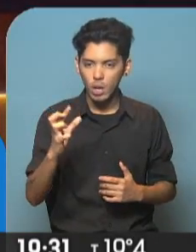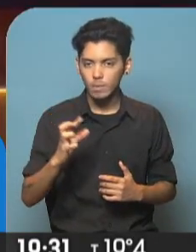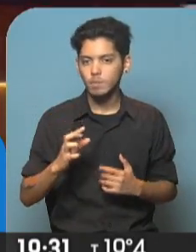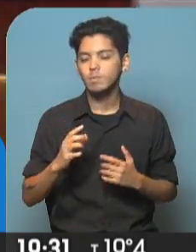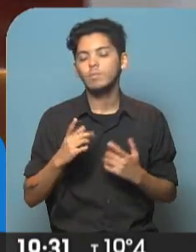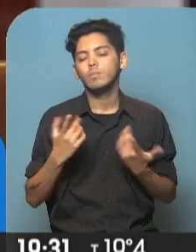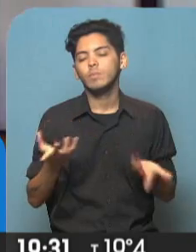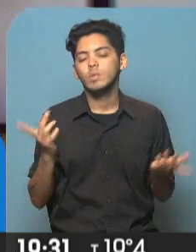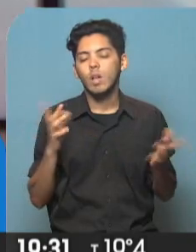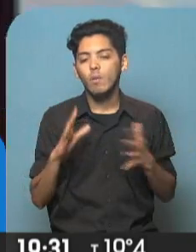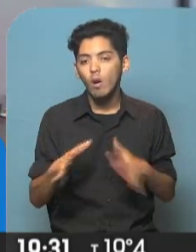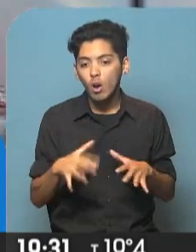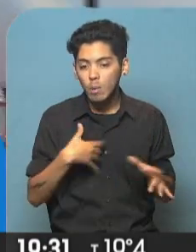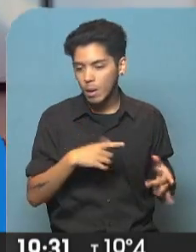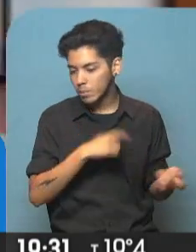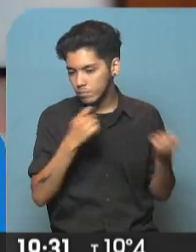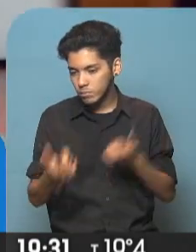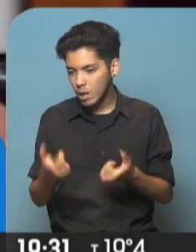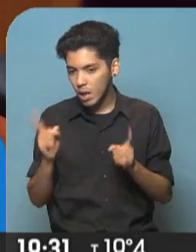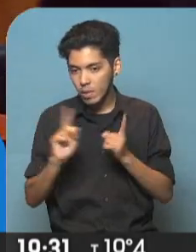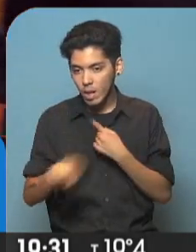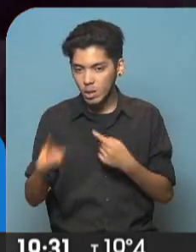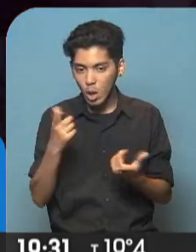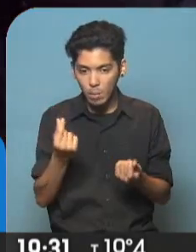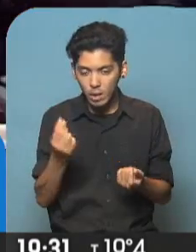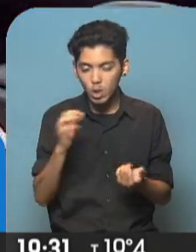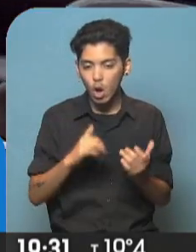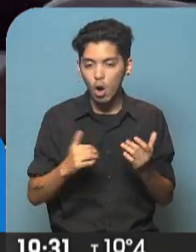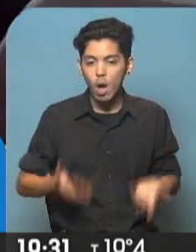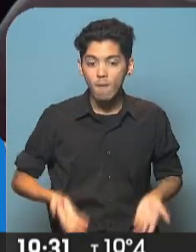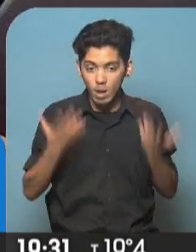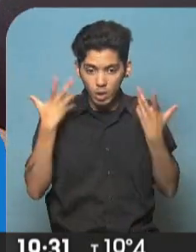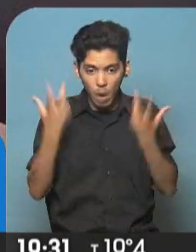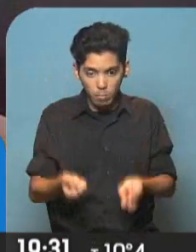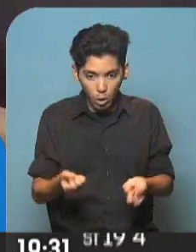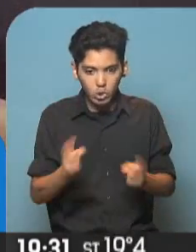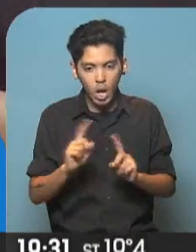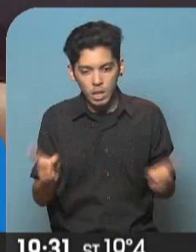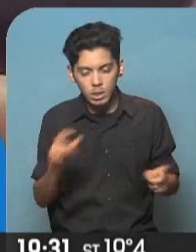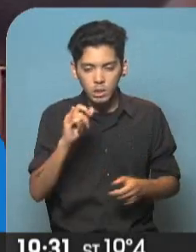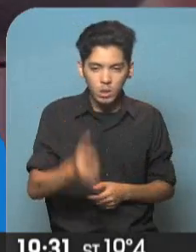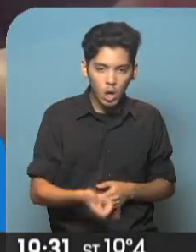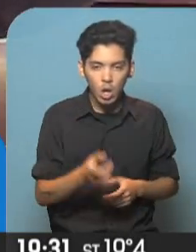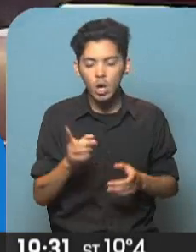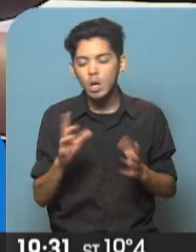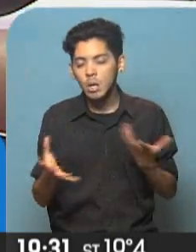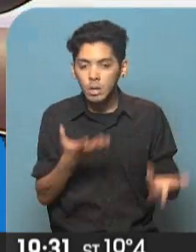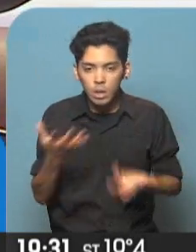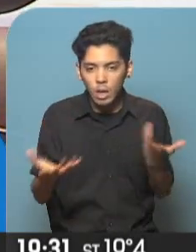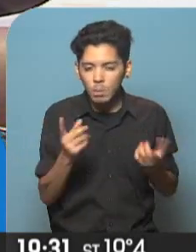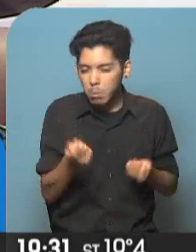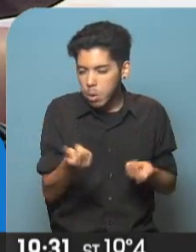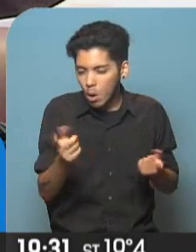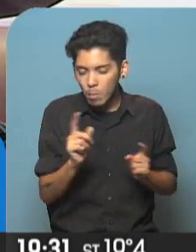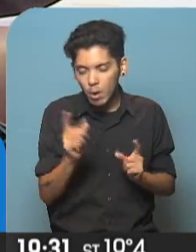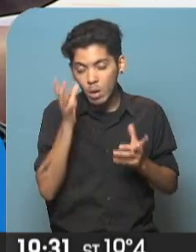genera traslado a los precios va a influir en la inflación o no levemente pero va a influir la buena noticia es que no hacer